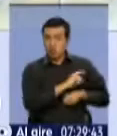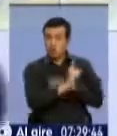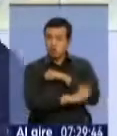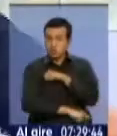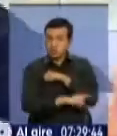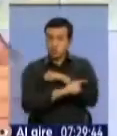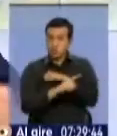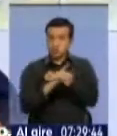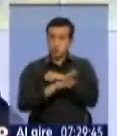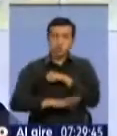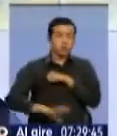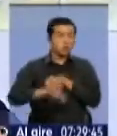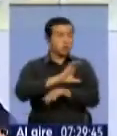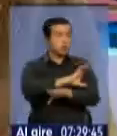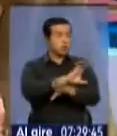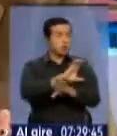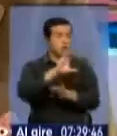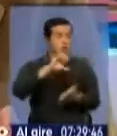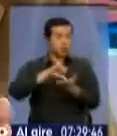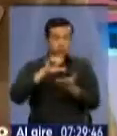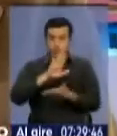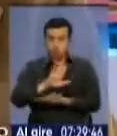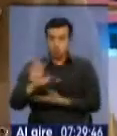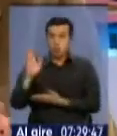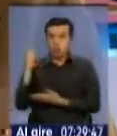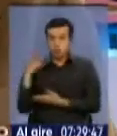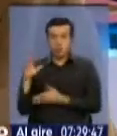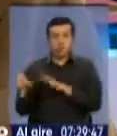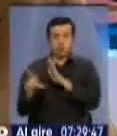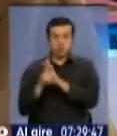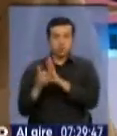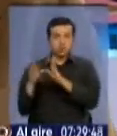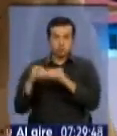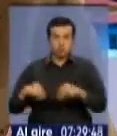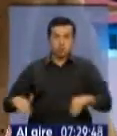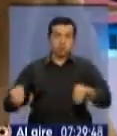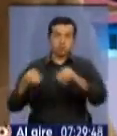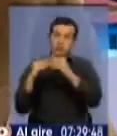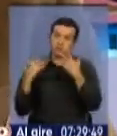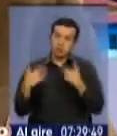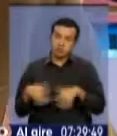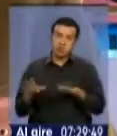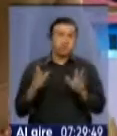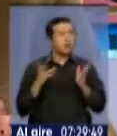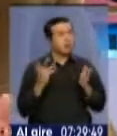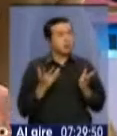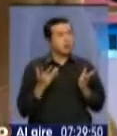la urbanización de lo rural? Bueno, eso está dado ya en la ley de tierras. Sí, pero de una forma muy...